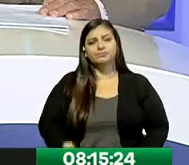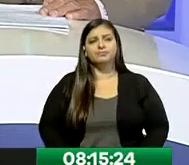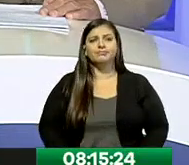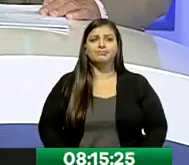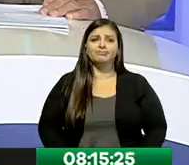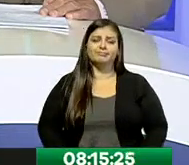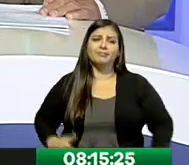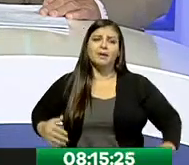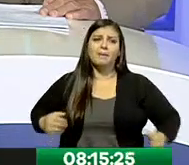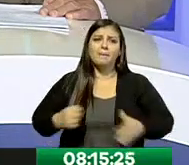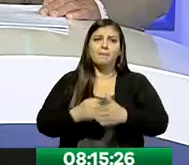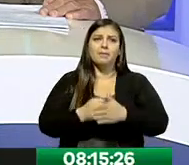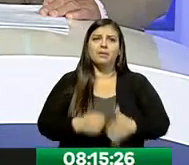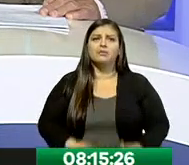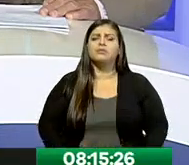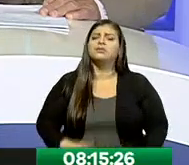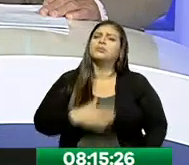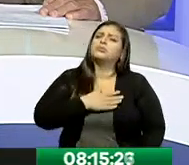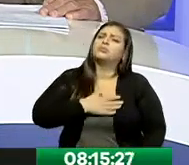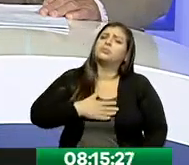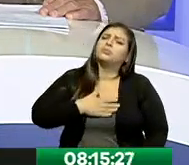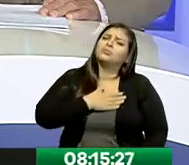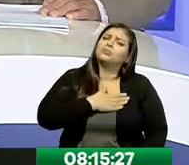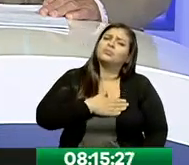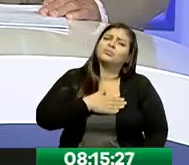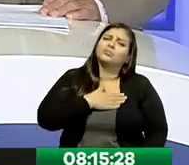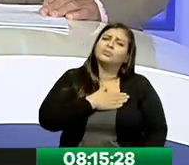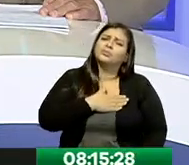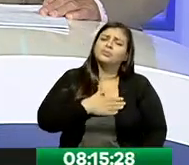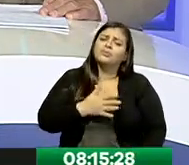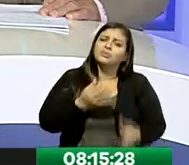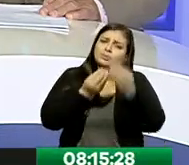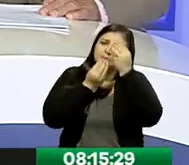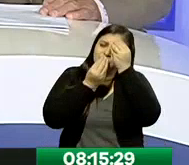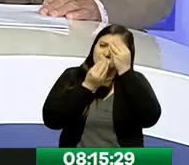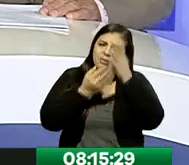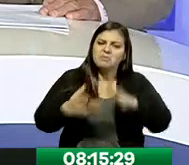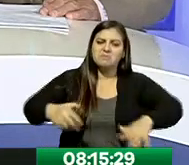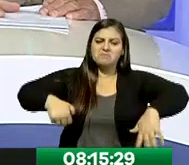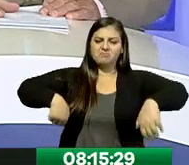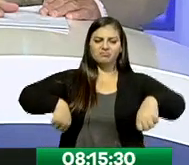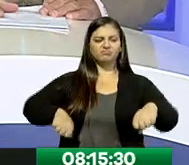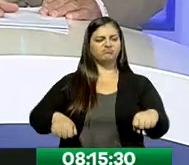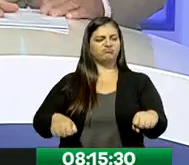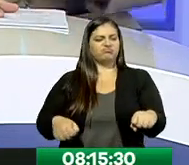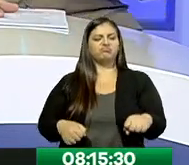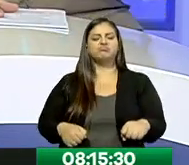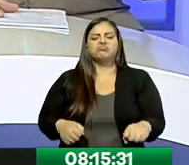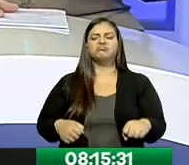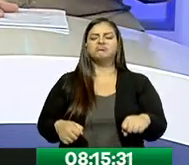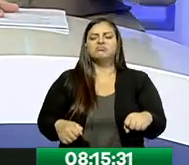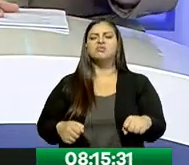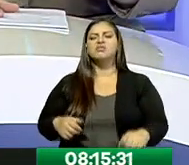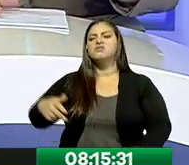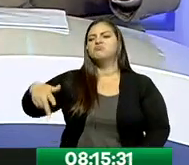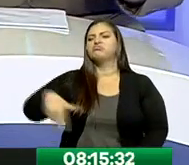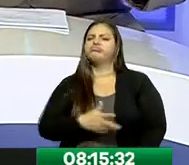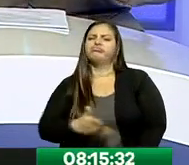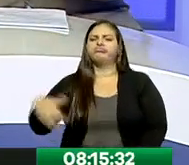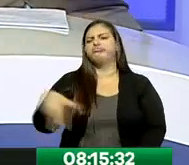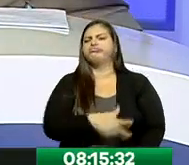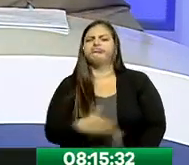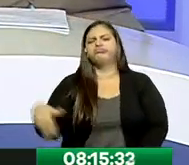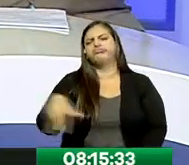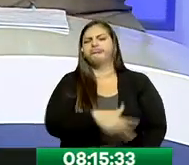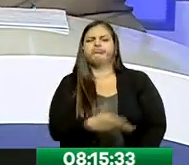propia seguridad, porque tienen familia igual que todo el mundo. Por Dios, ¿qué les está pasando? Andan